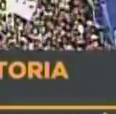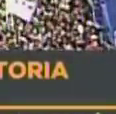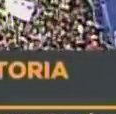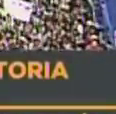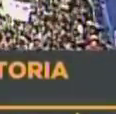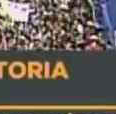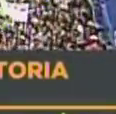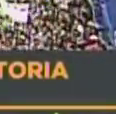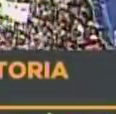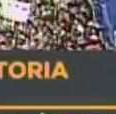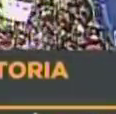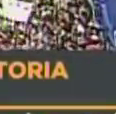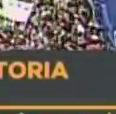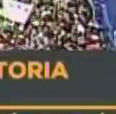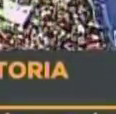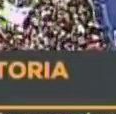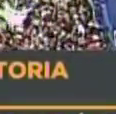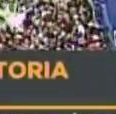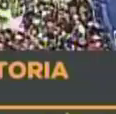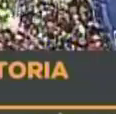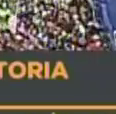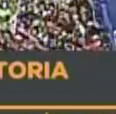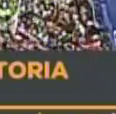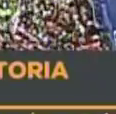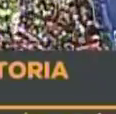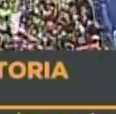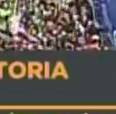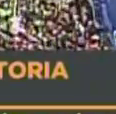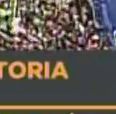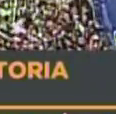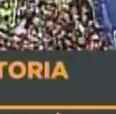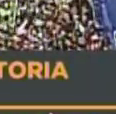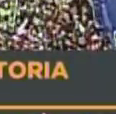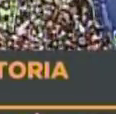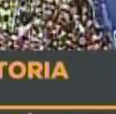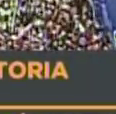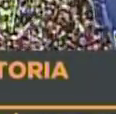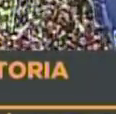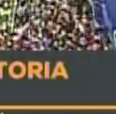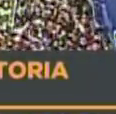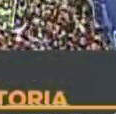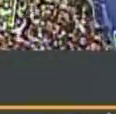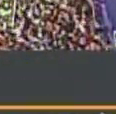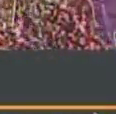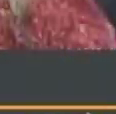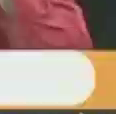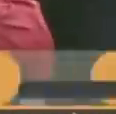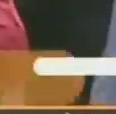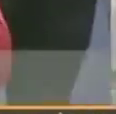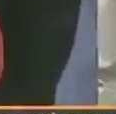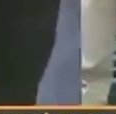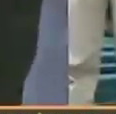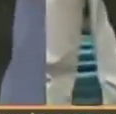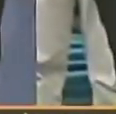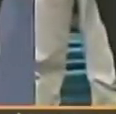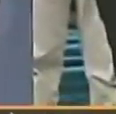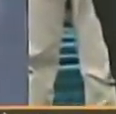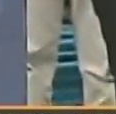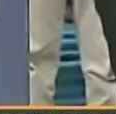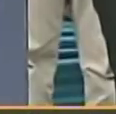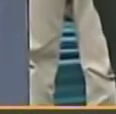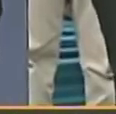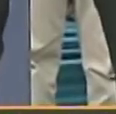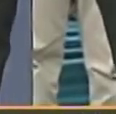Tenemos herramientas, tenemos mecanismos, tenemos instrumentos